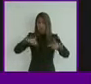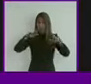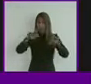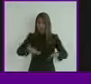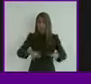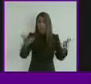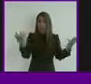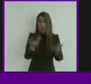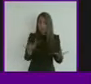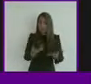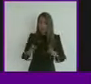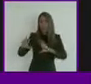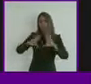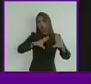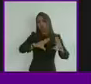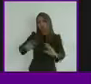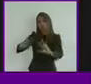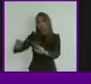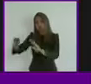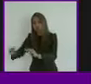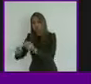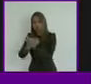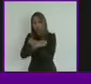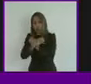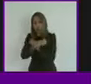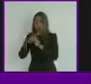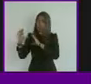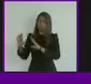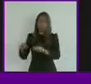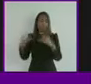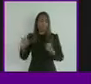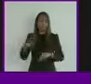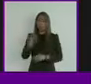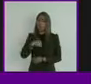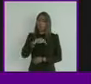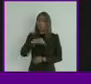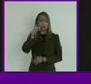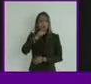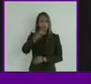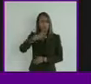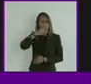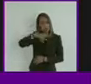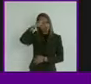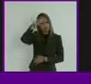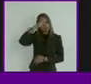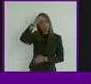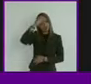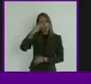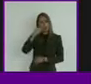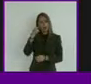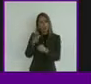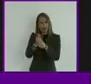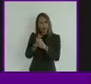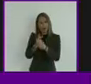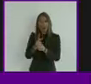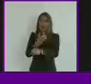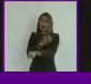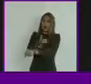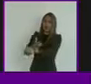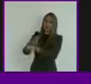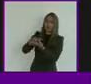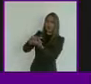muy noble, que es la educación, la enseñanza, la formación. Creo que todos estamos en constante formación, ¿no? Me llama mucho la atención y me queda claro que es el acompañamiento tuyo, lo de